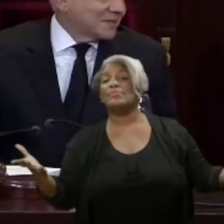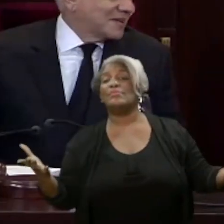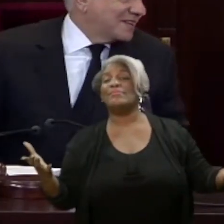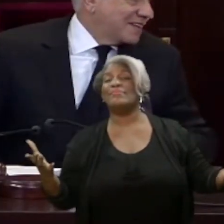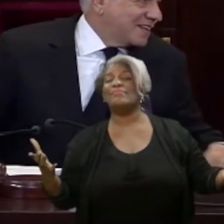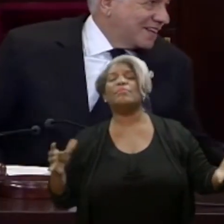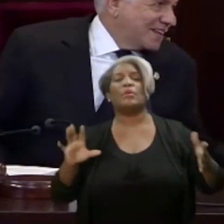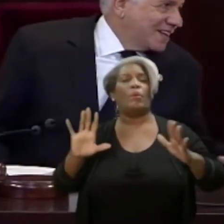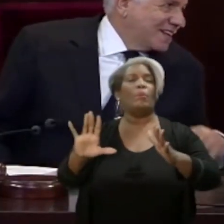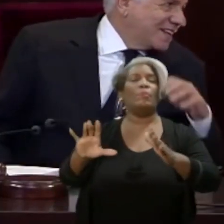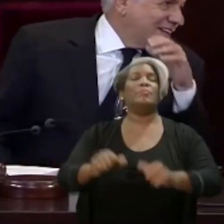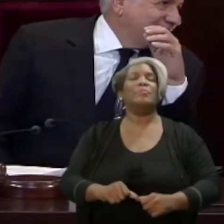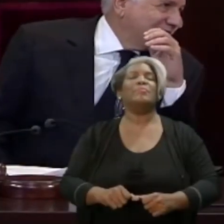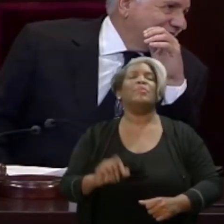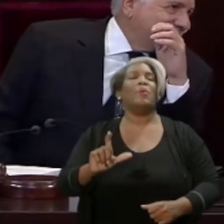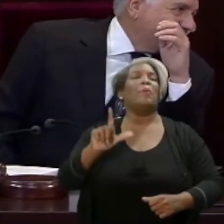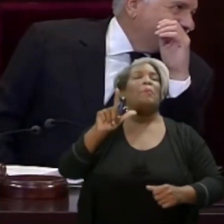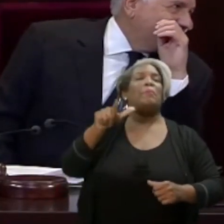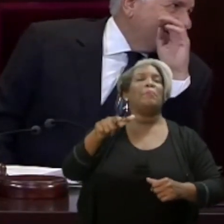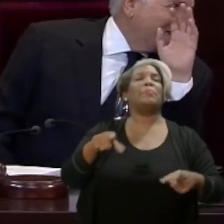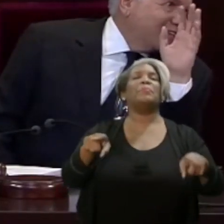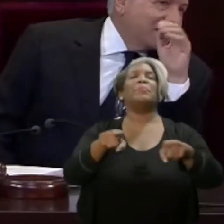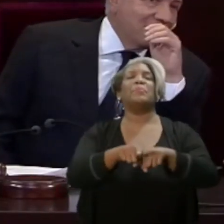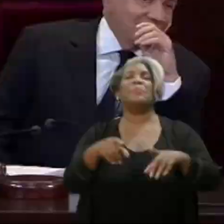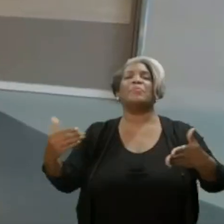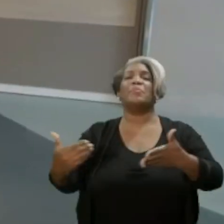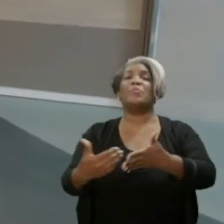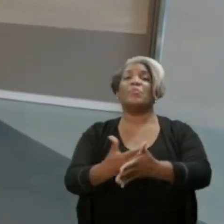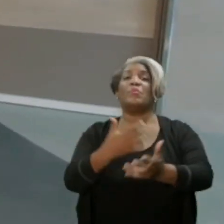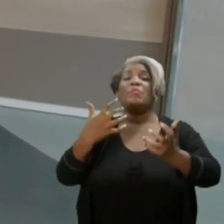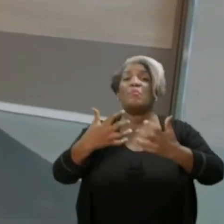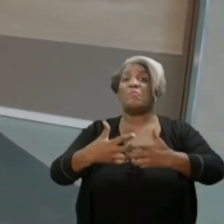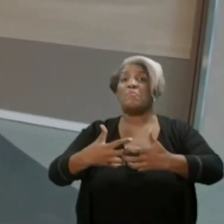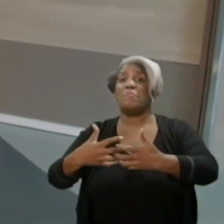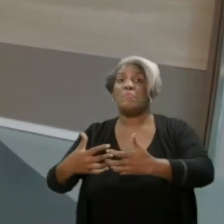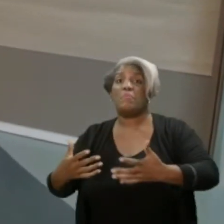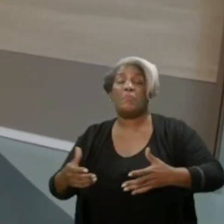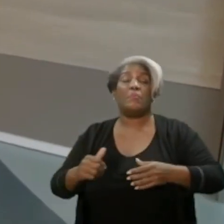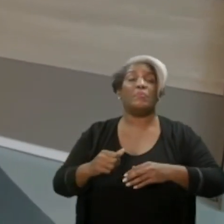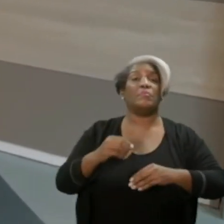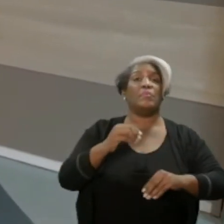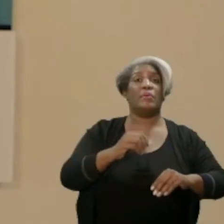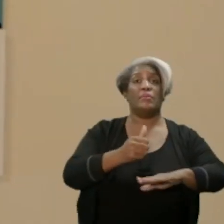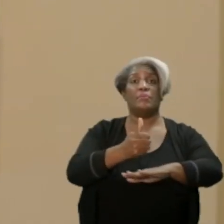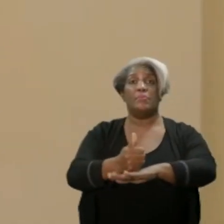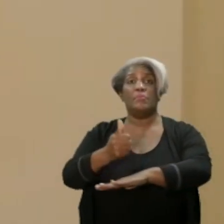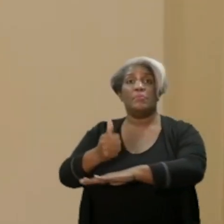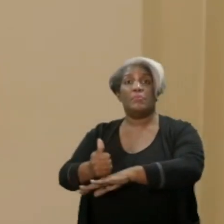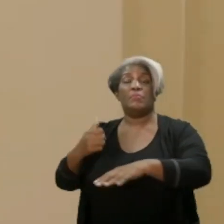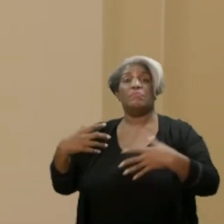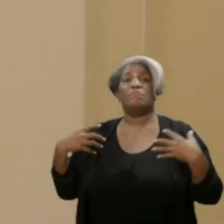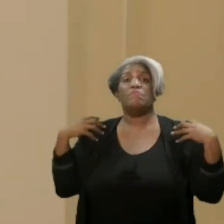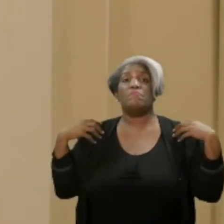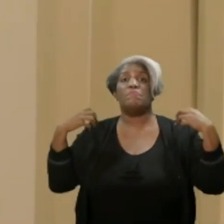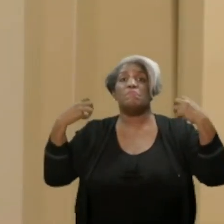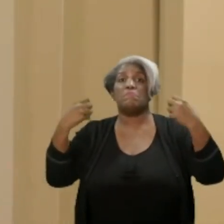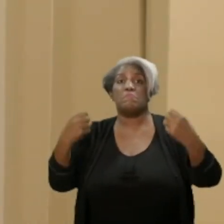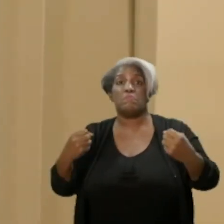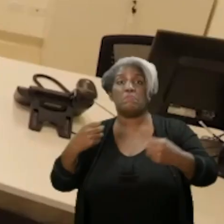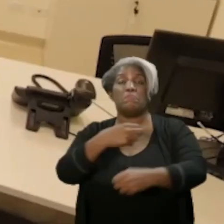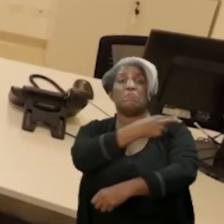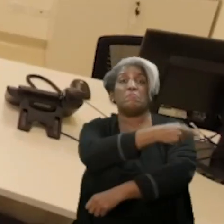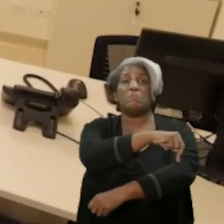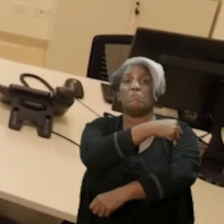Además, se dispuso la dotación de nuevos equipos de salud en establecimiento de salud del primer nivel de atención y